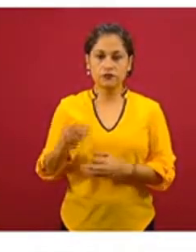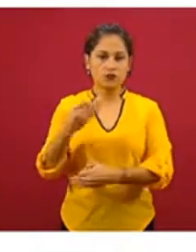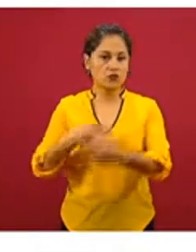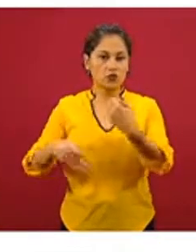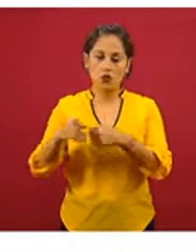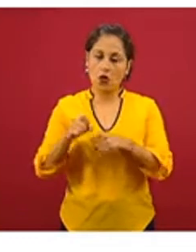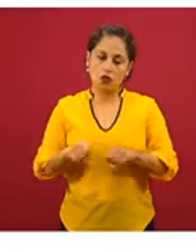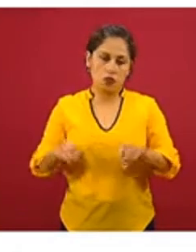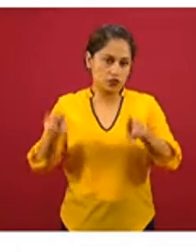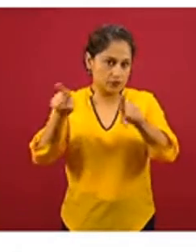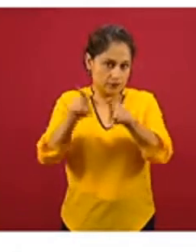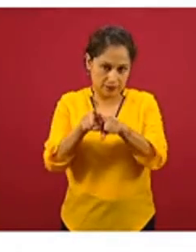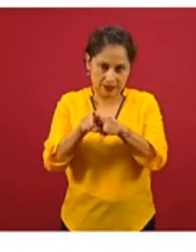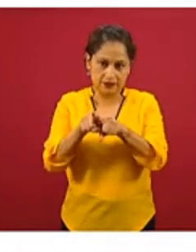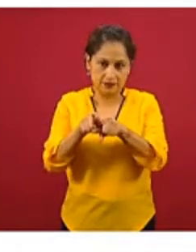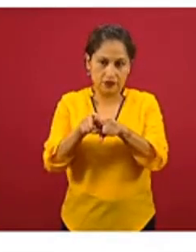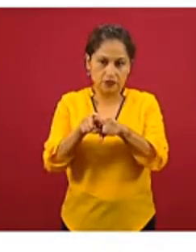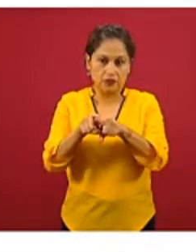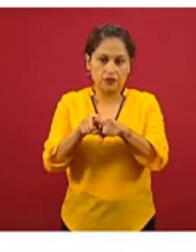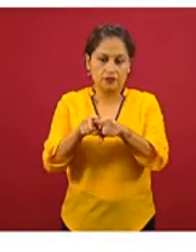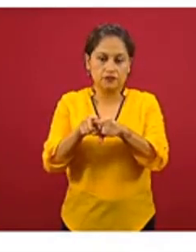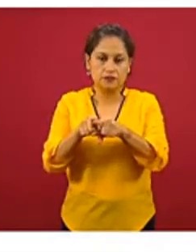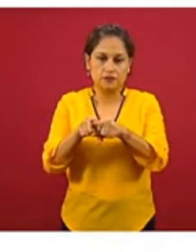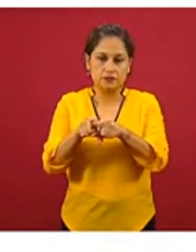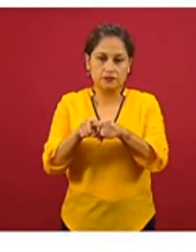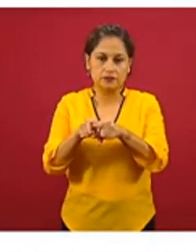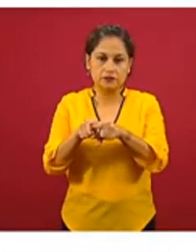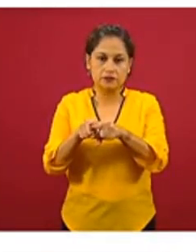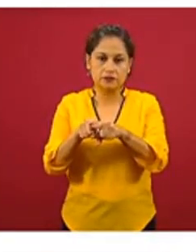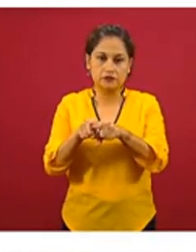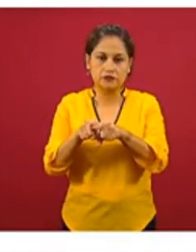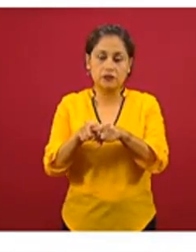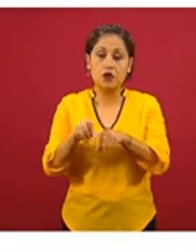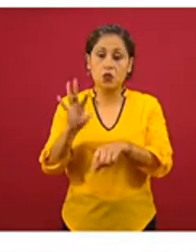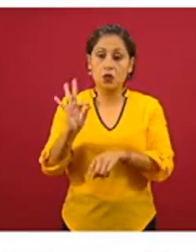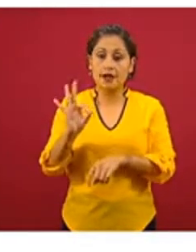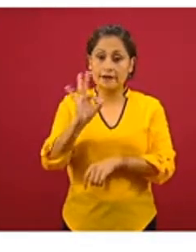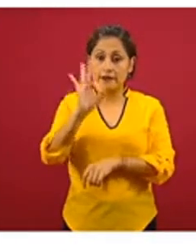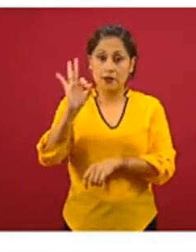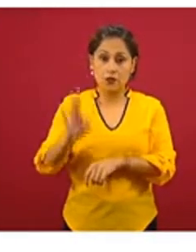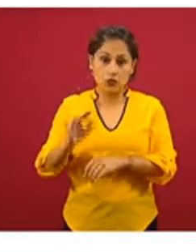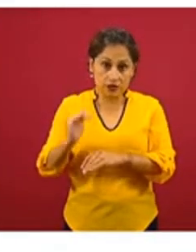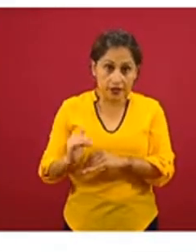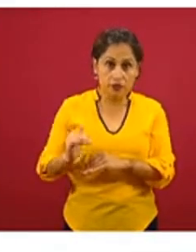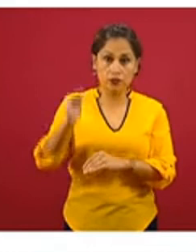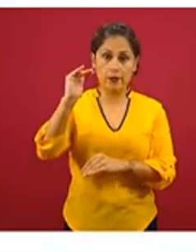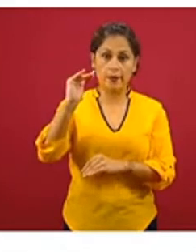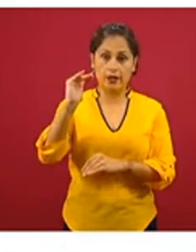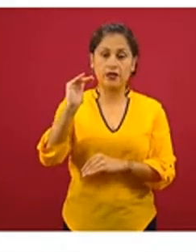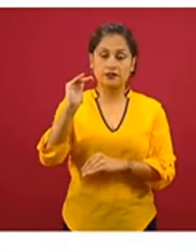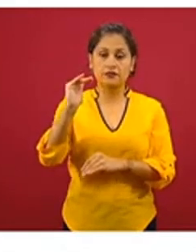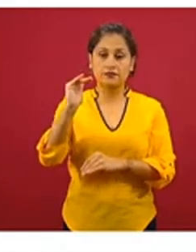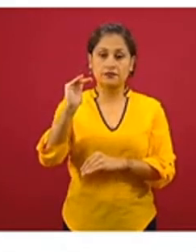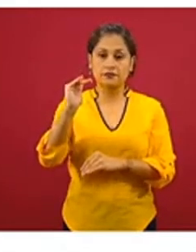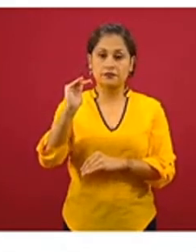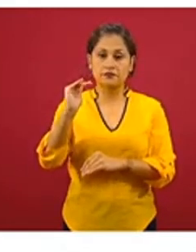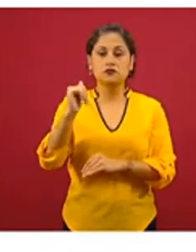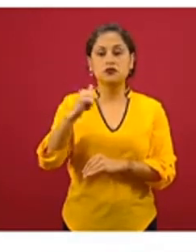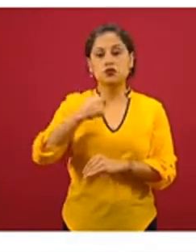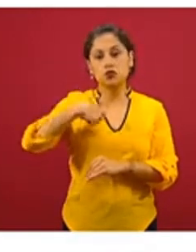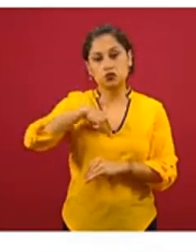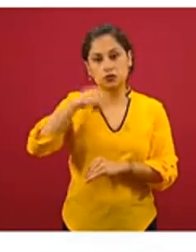¿no? Es un máximo de por arriba del 40% de movilidad, la base es 0 y